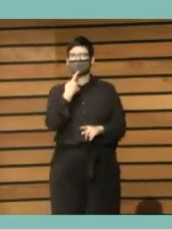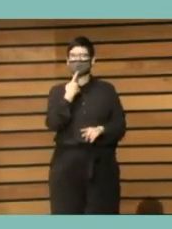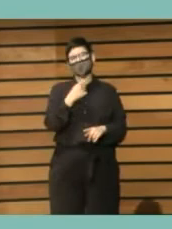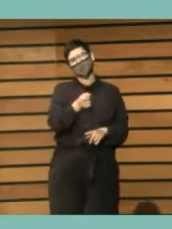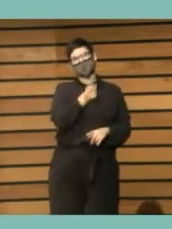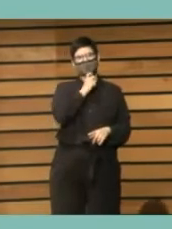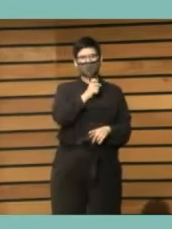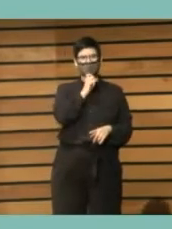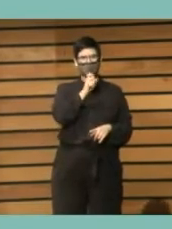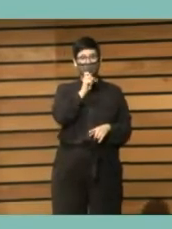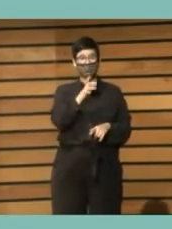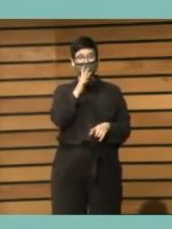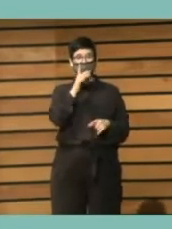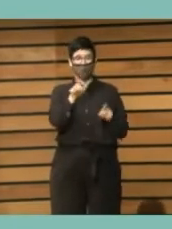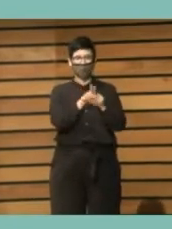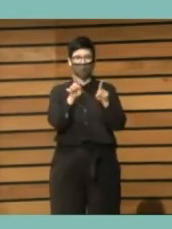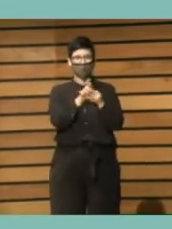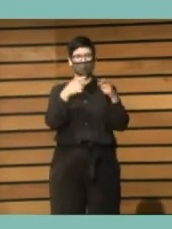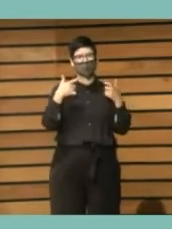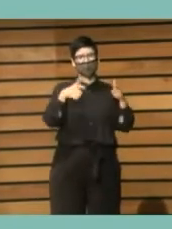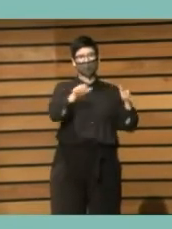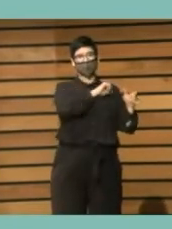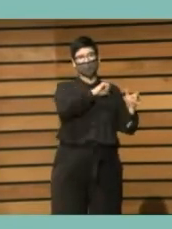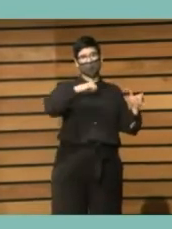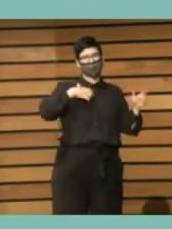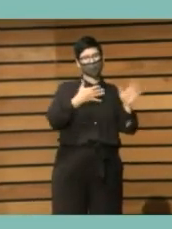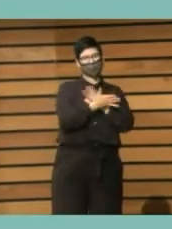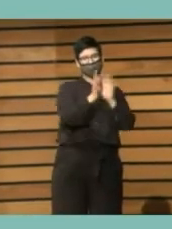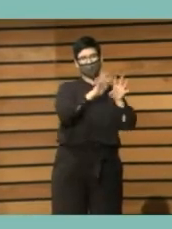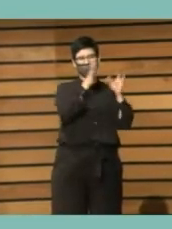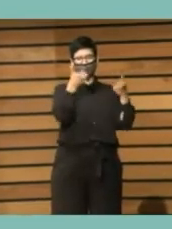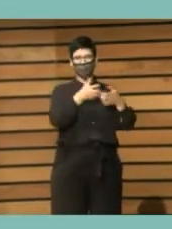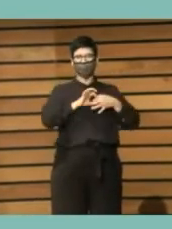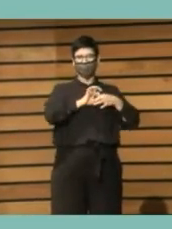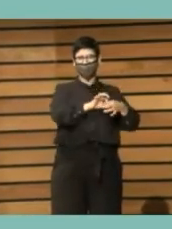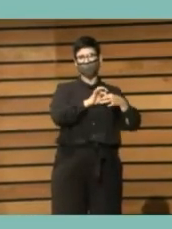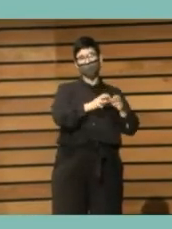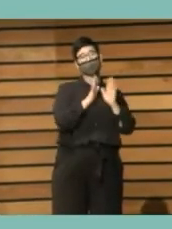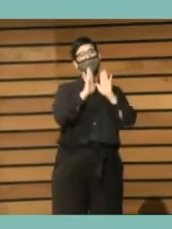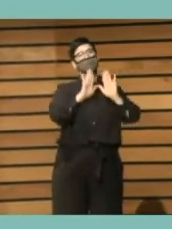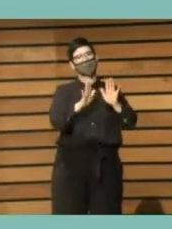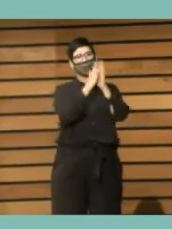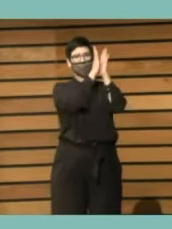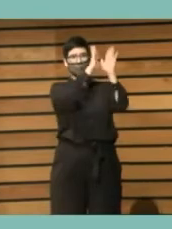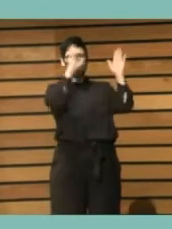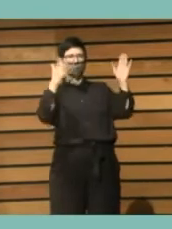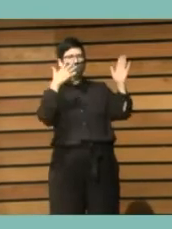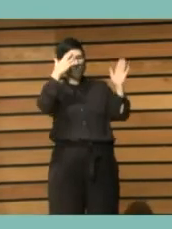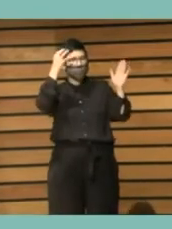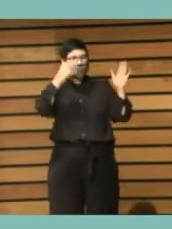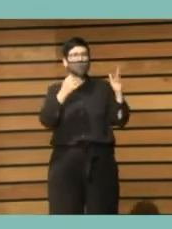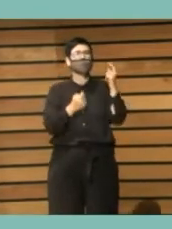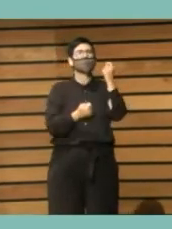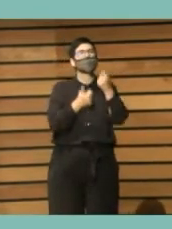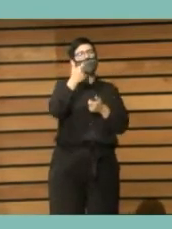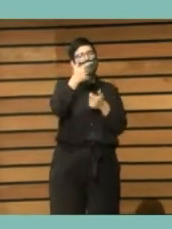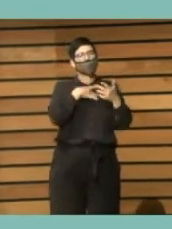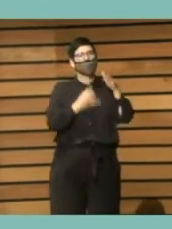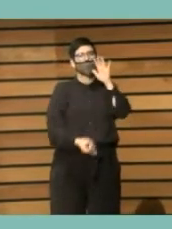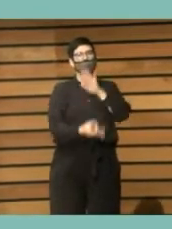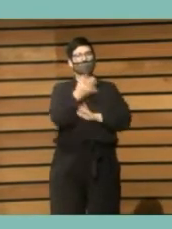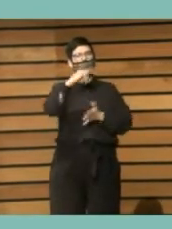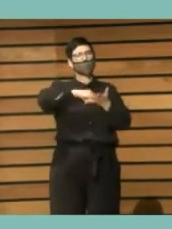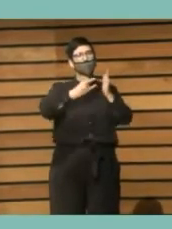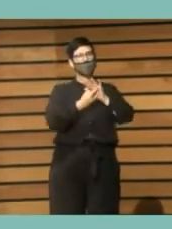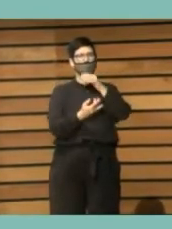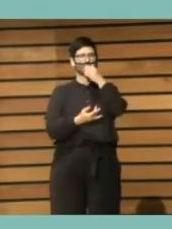carga de sector privado que tiene Internet, pero creo que las bibliotecas poco a poco podemos crear planes que vayan forzando